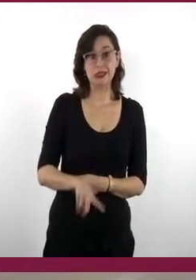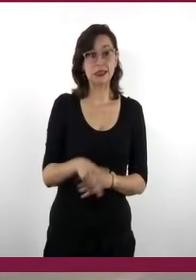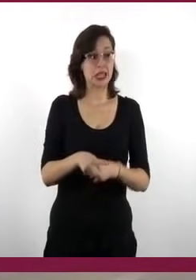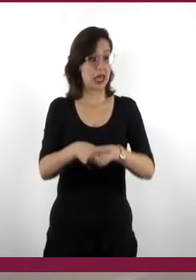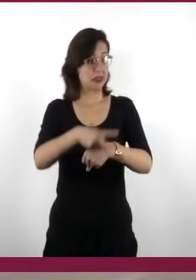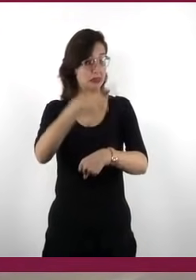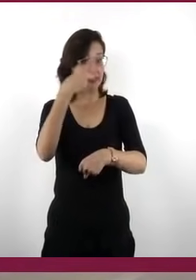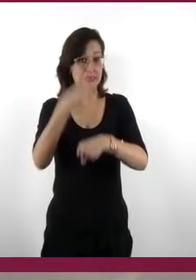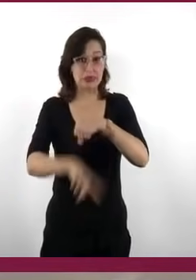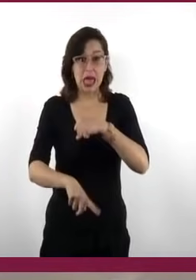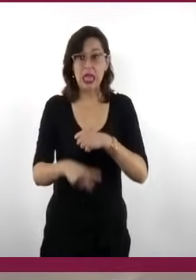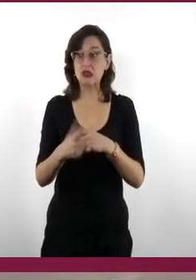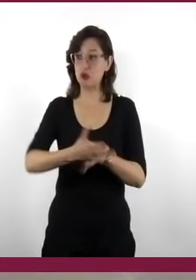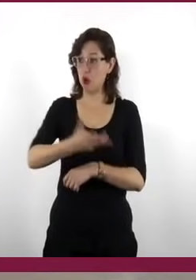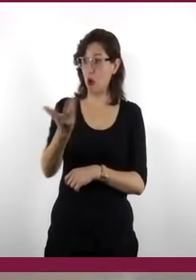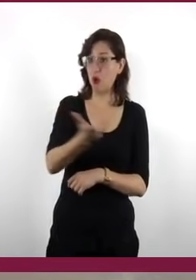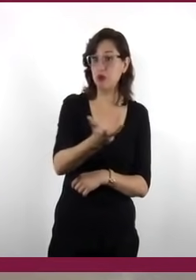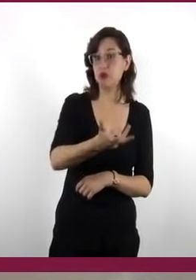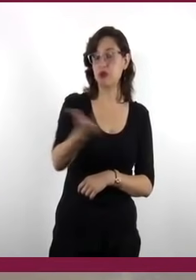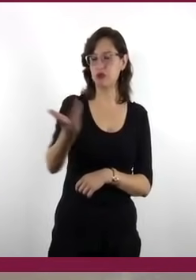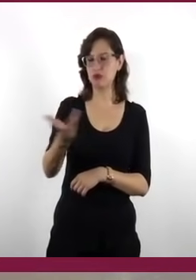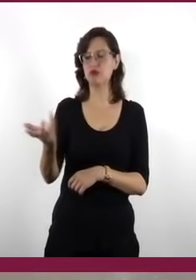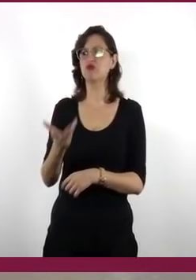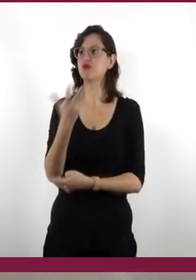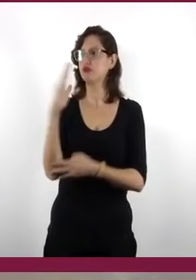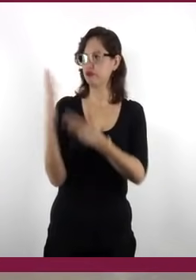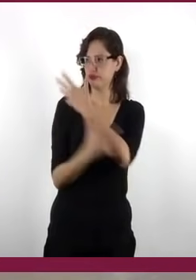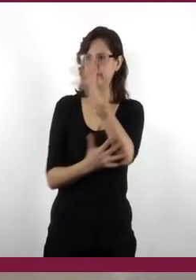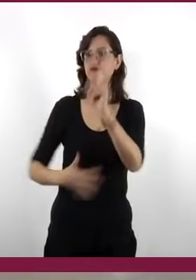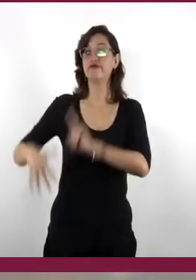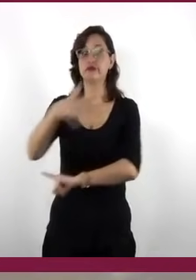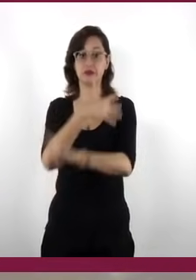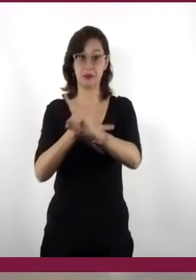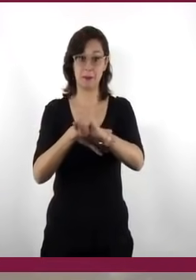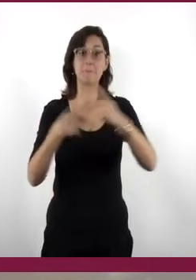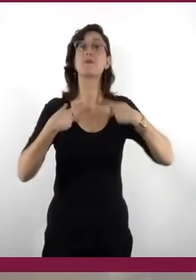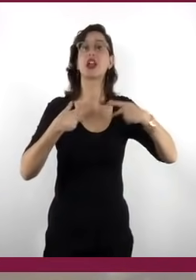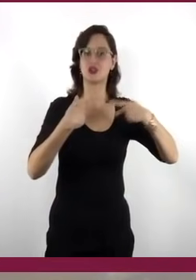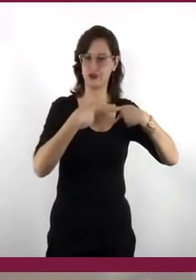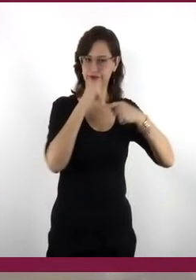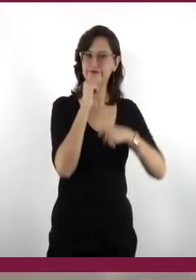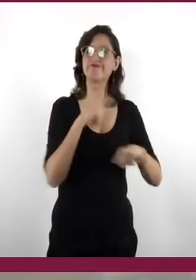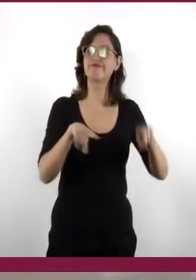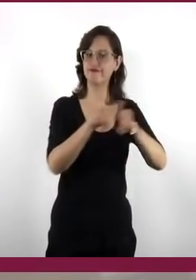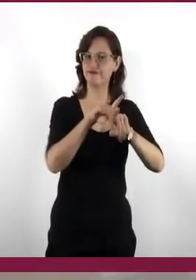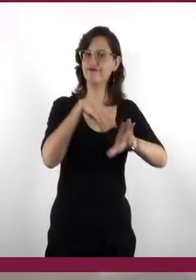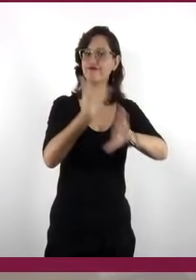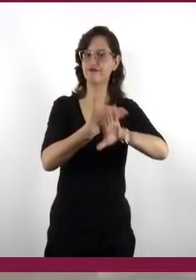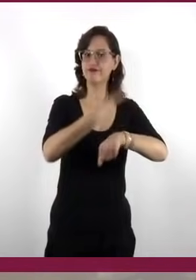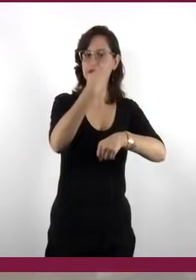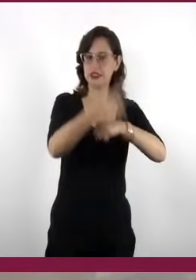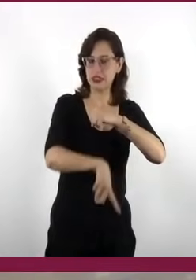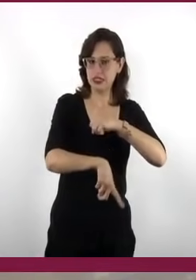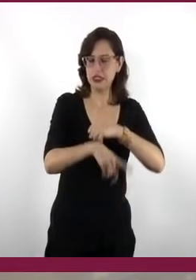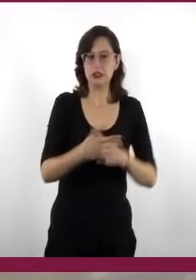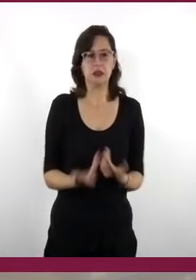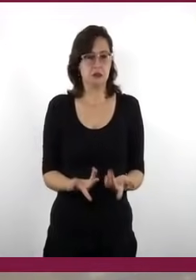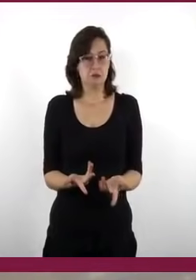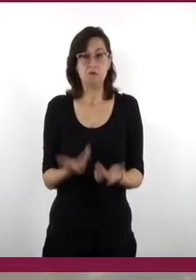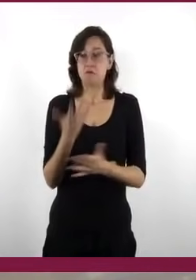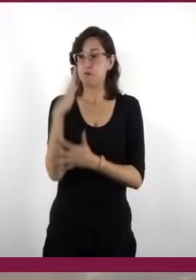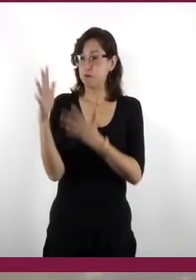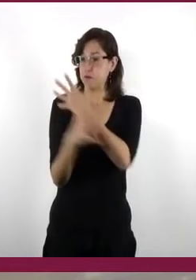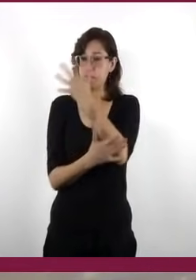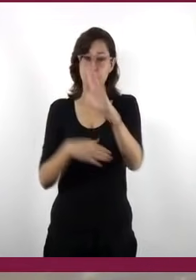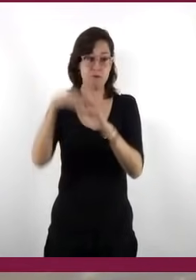que originamos con nuestras acciones afectan a la naturaleza y a la sociedad. Provocan diferentes formas de deterioro